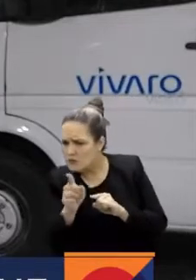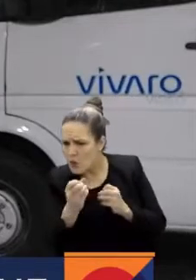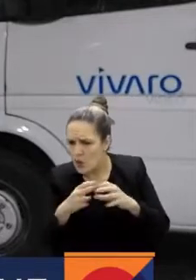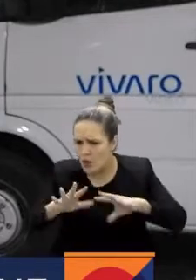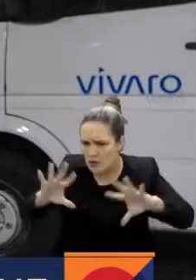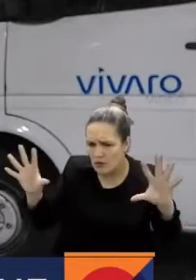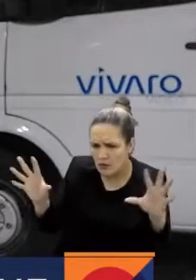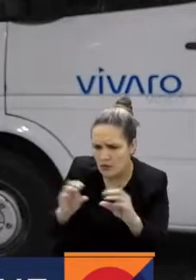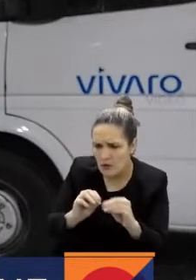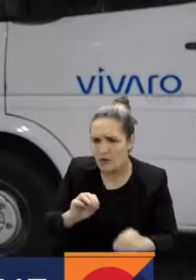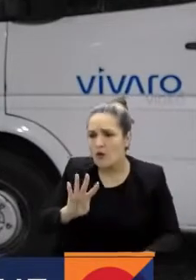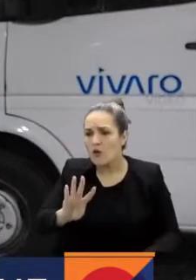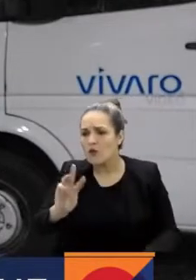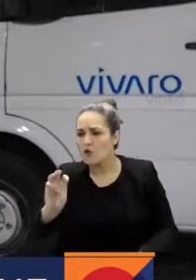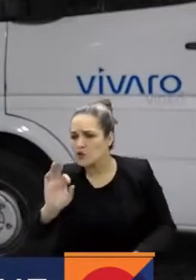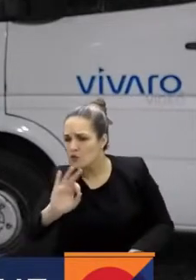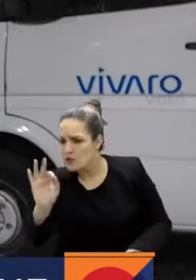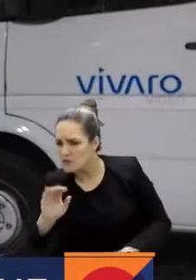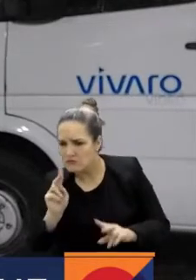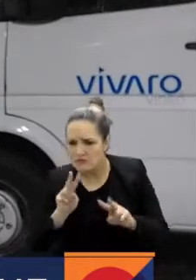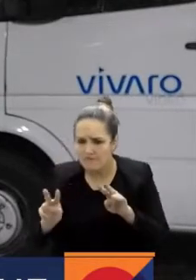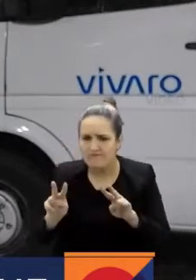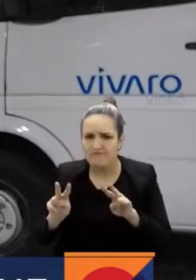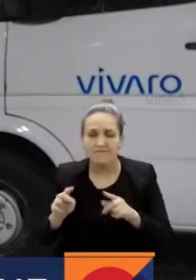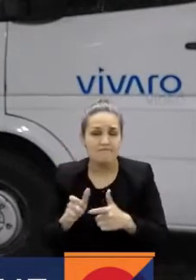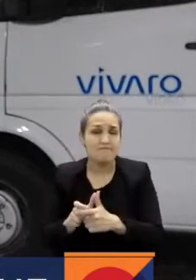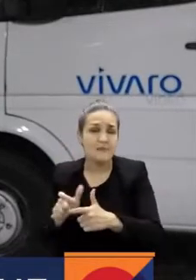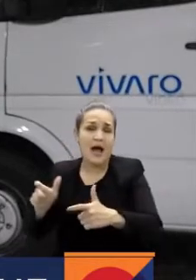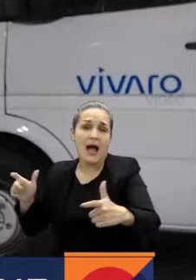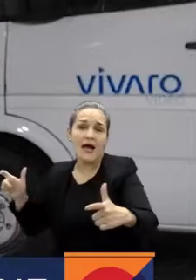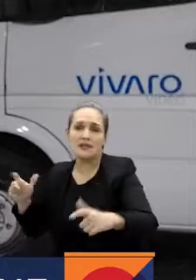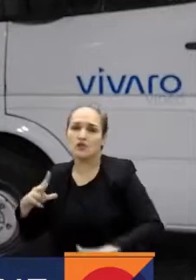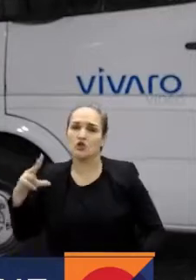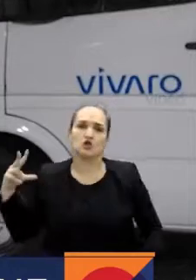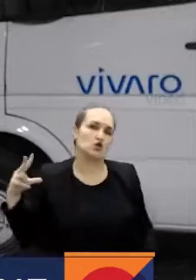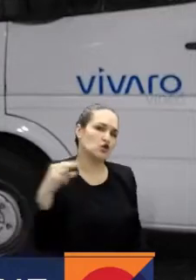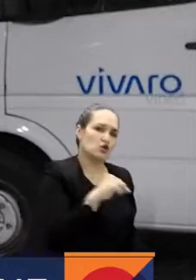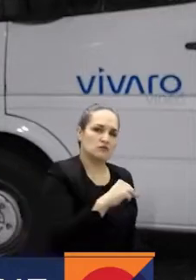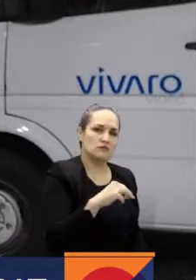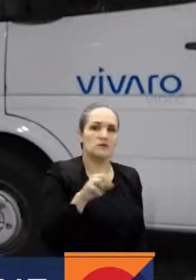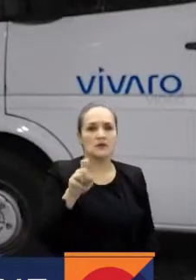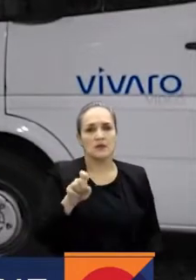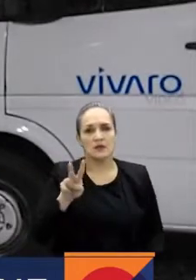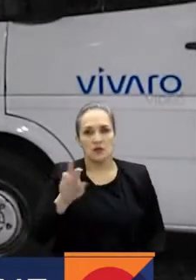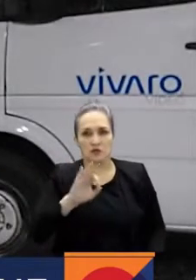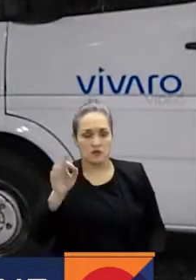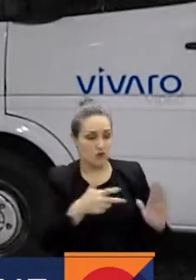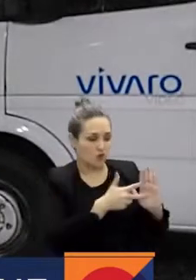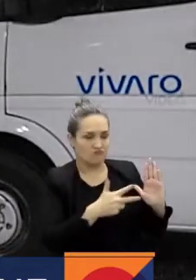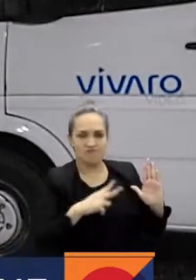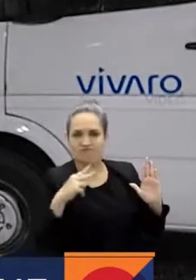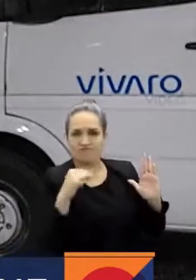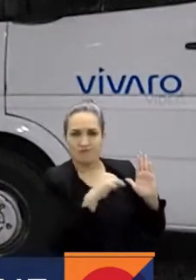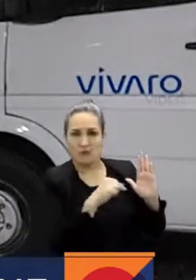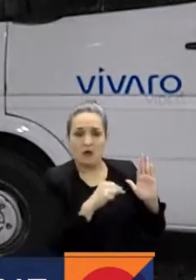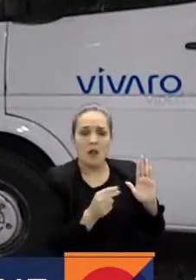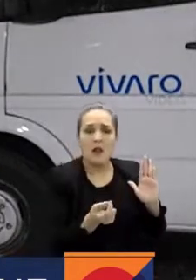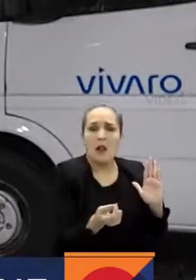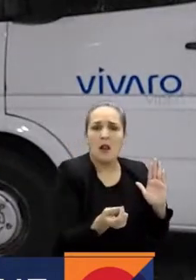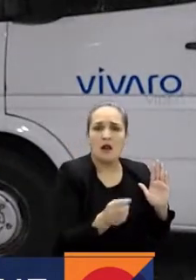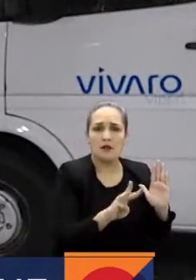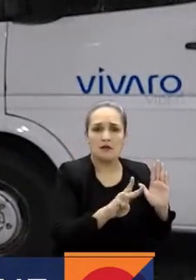ya hay una tendencia clara. El rechazo se impone con un 62% de los sufragios versus un 37% para